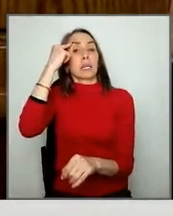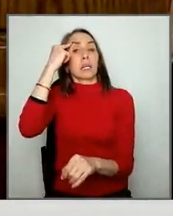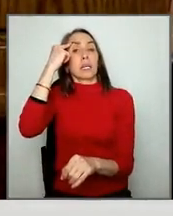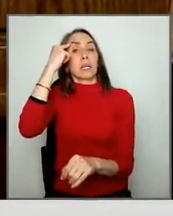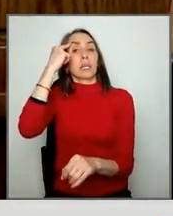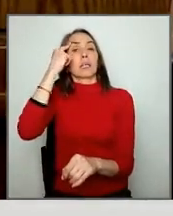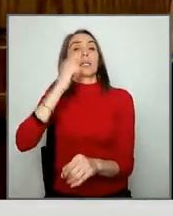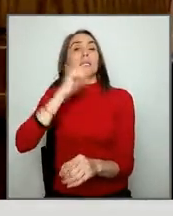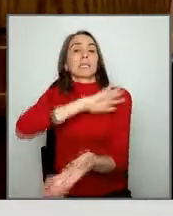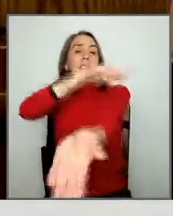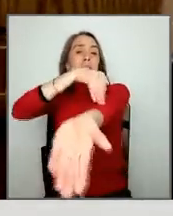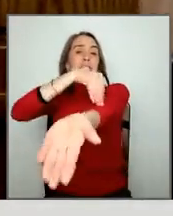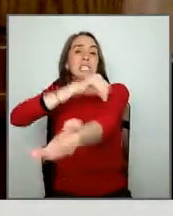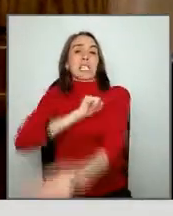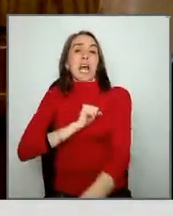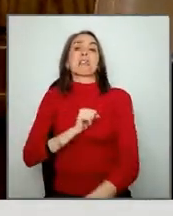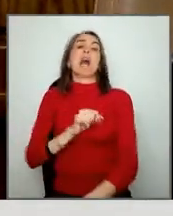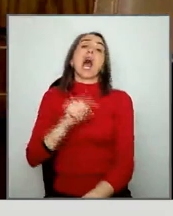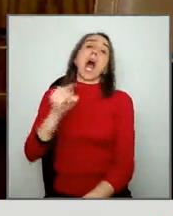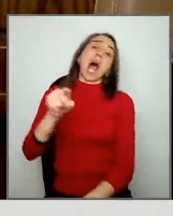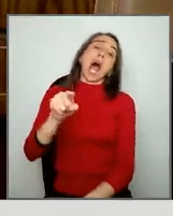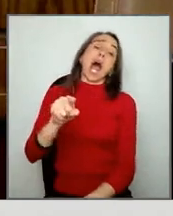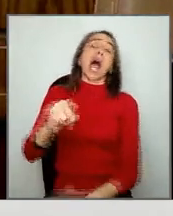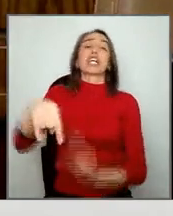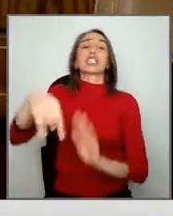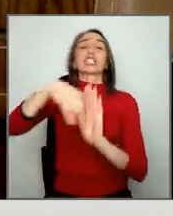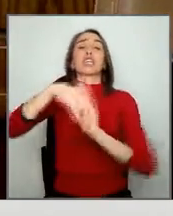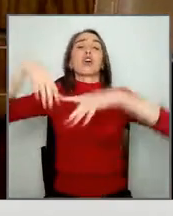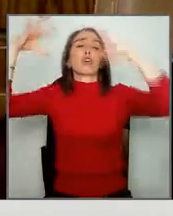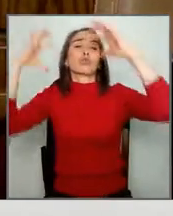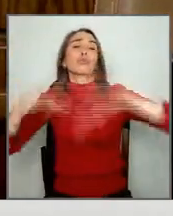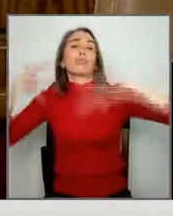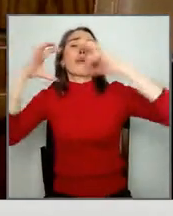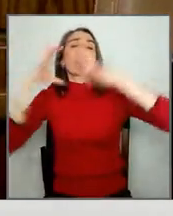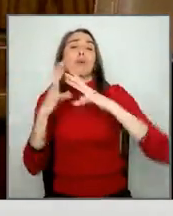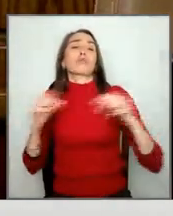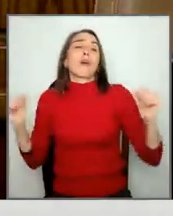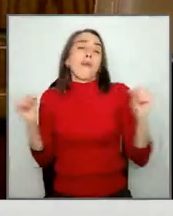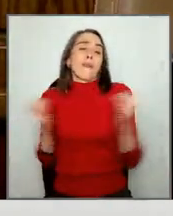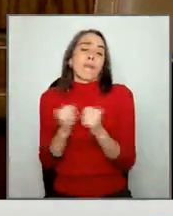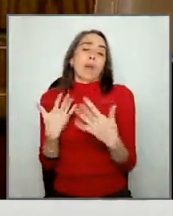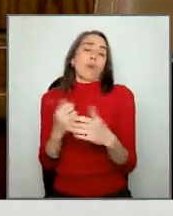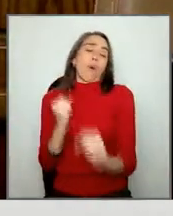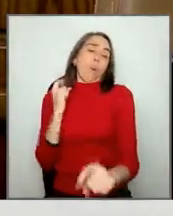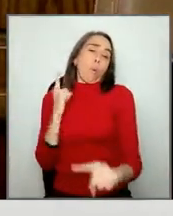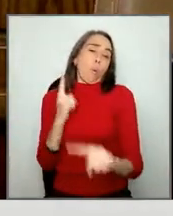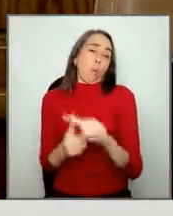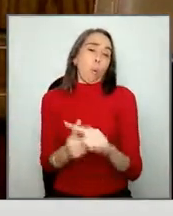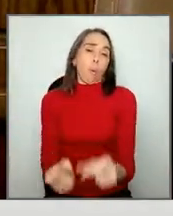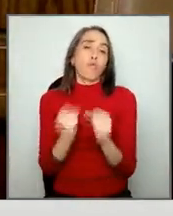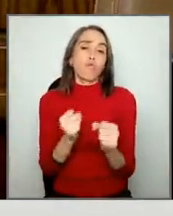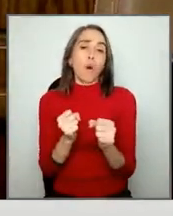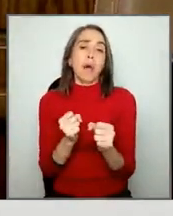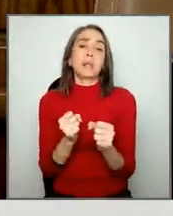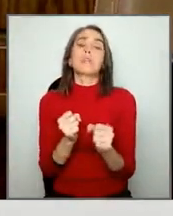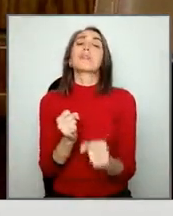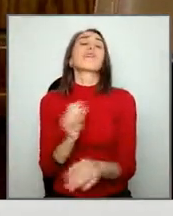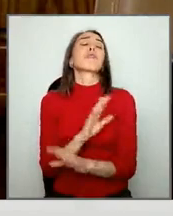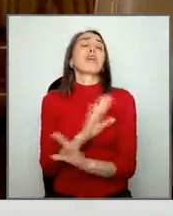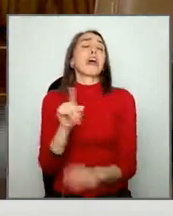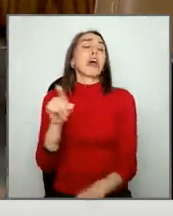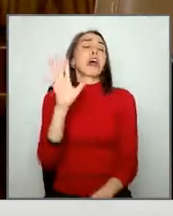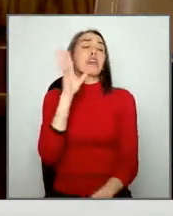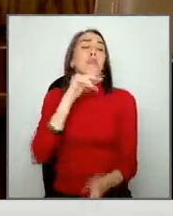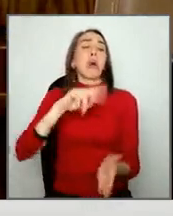porque llueve mucho y tenemos un invierno crudo habitualmente no tenemos déficit de agua y estamos